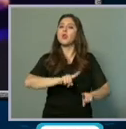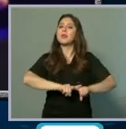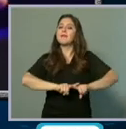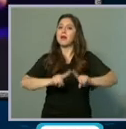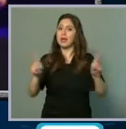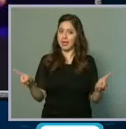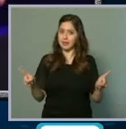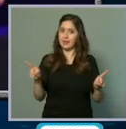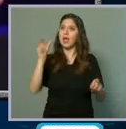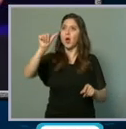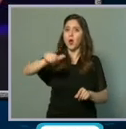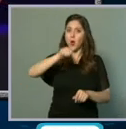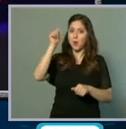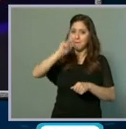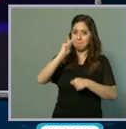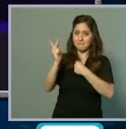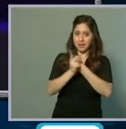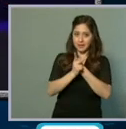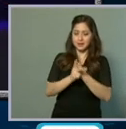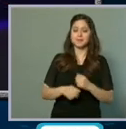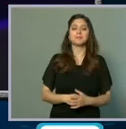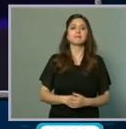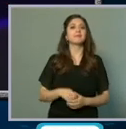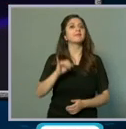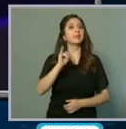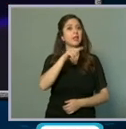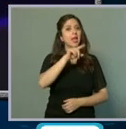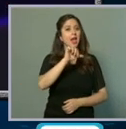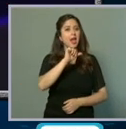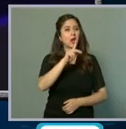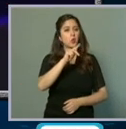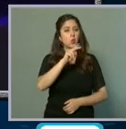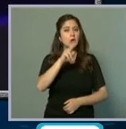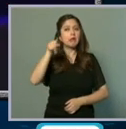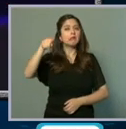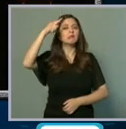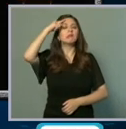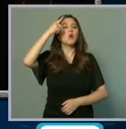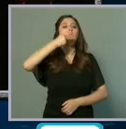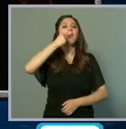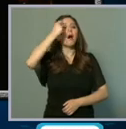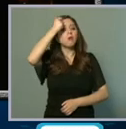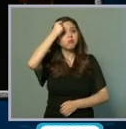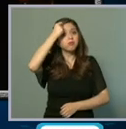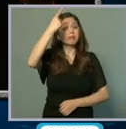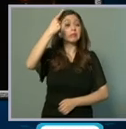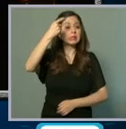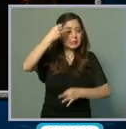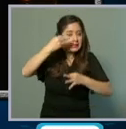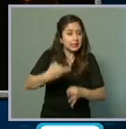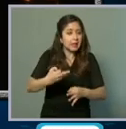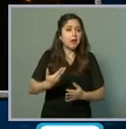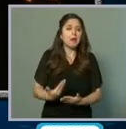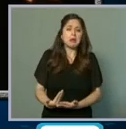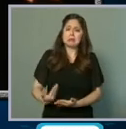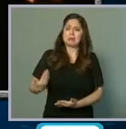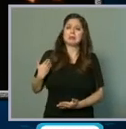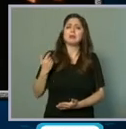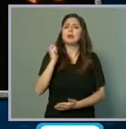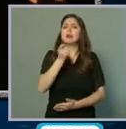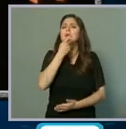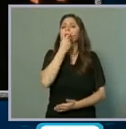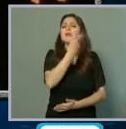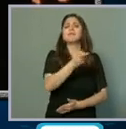particularidades, tú lo acabas de decir. El maestro Héctor Infanzón, de quien partió esta idea originalmente, él se lo dijeron hace poco tiempo, ¿no? Le